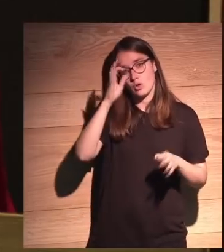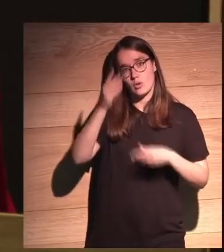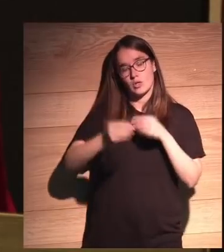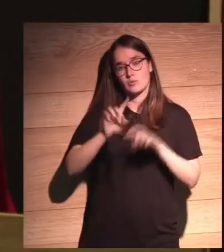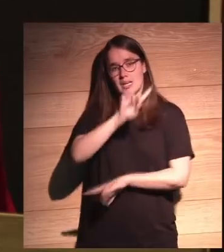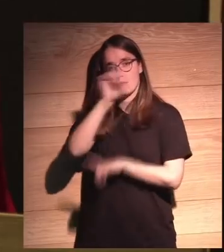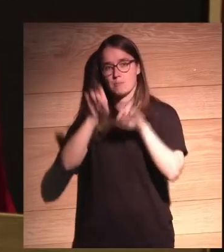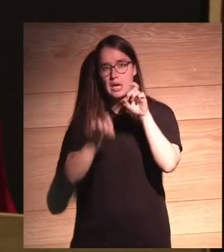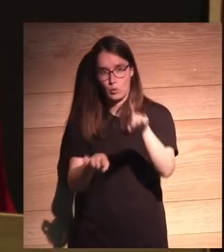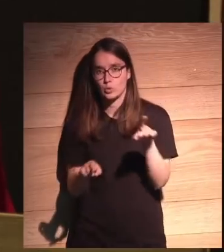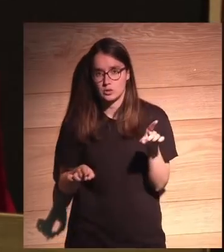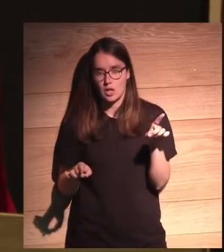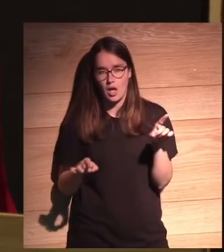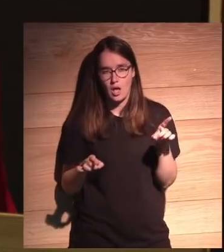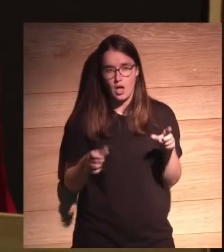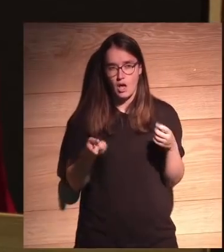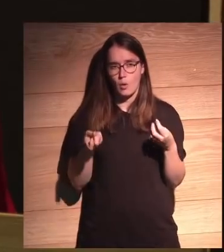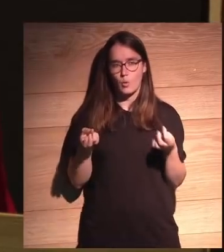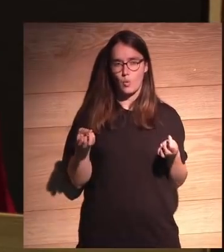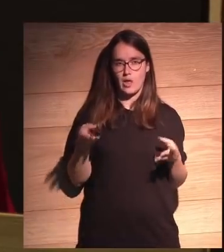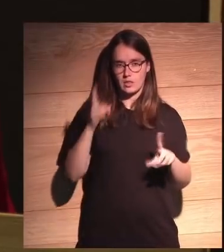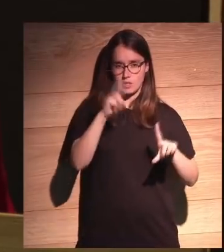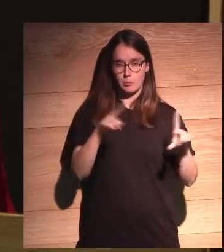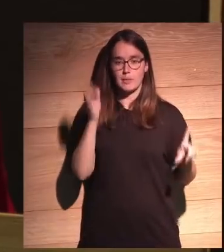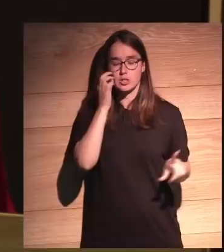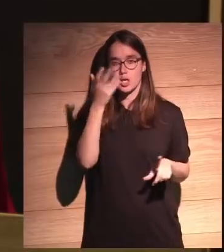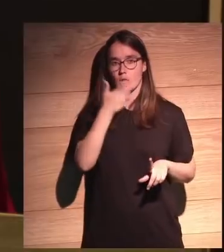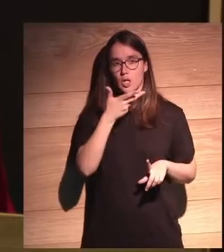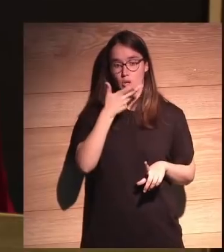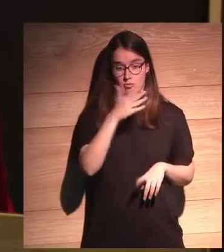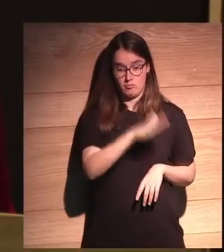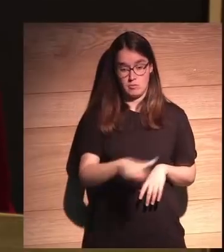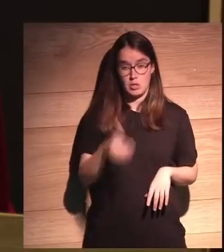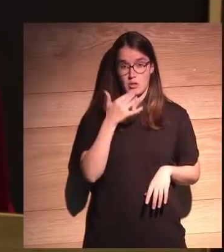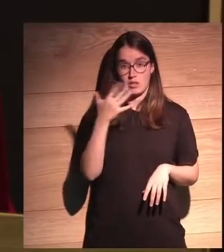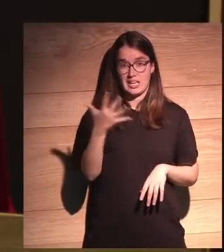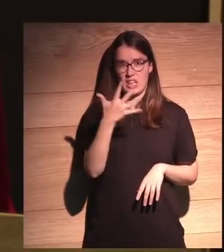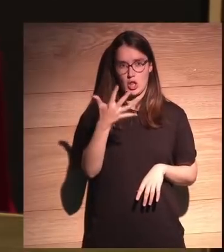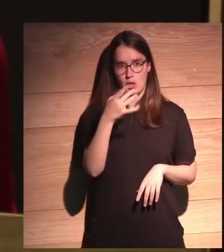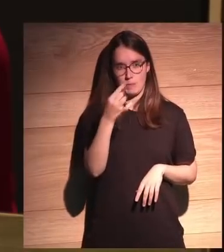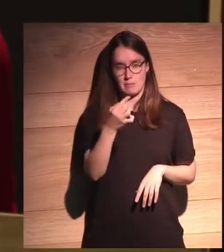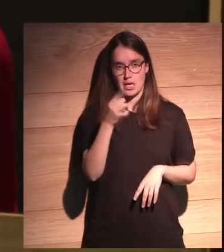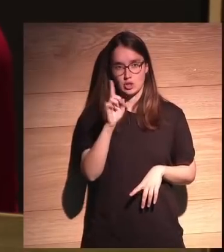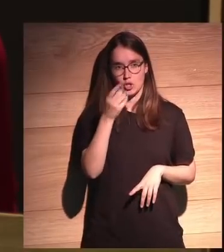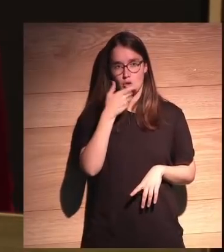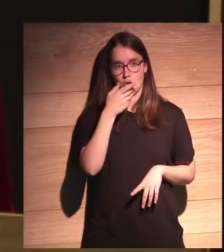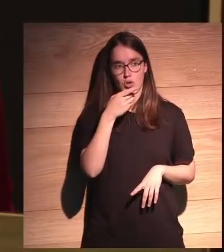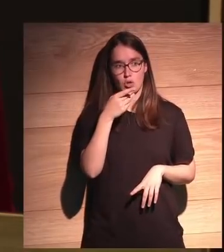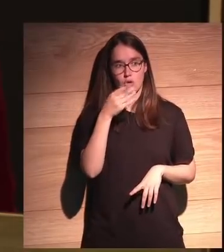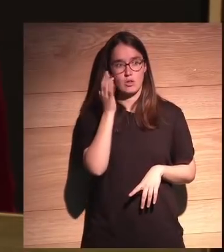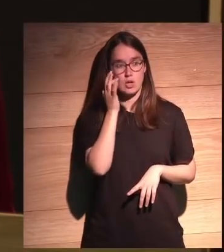la pregunta de que a cuántas pintoras conocían, son niños de 5º de primaria, solo conocían a